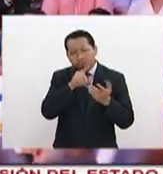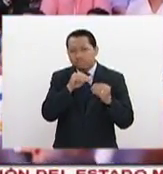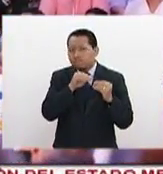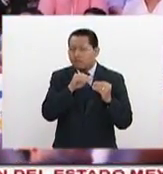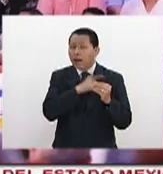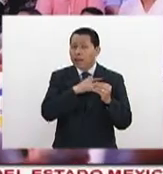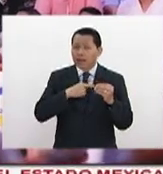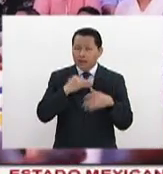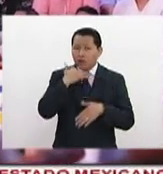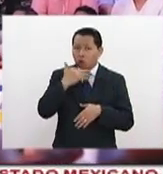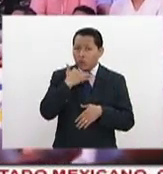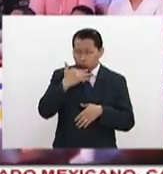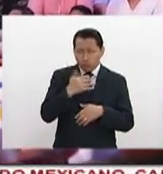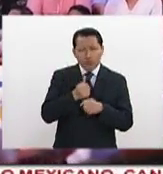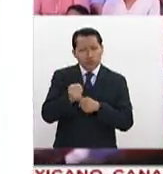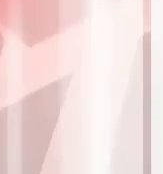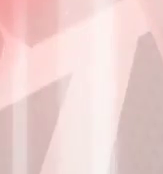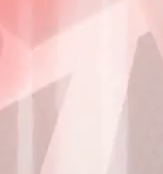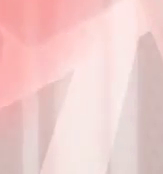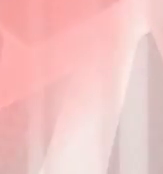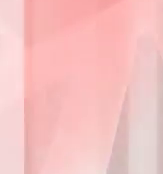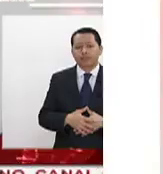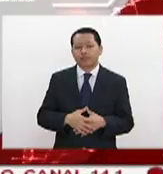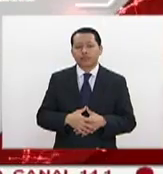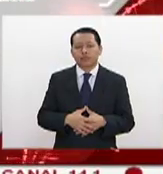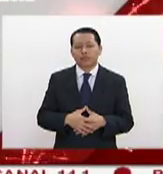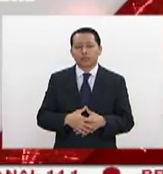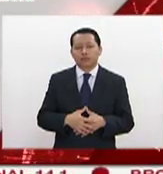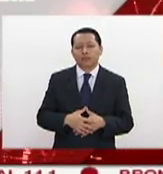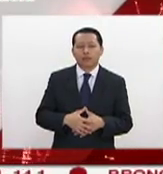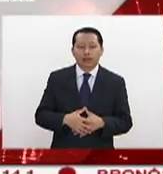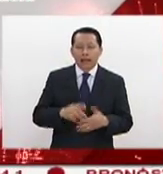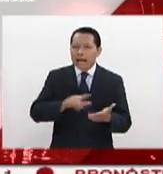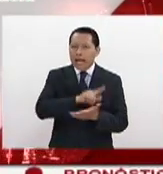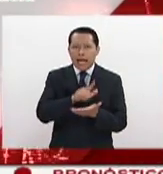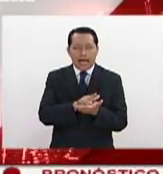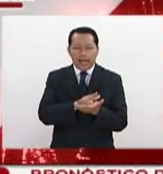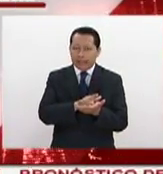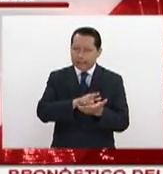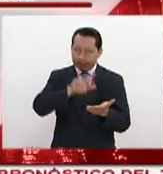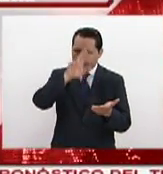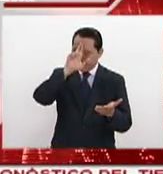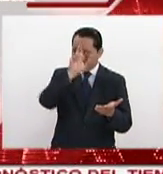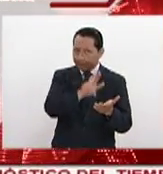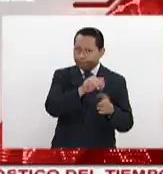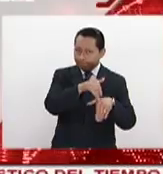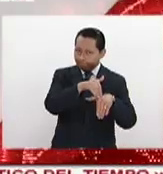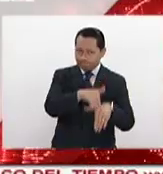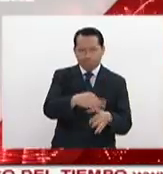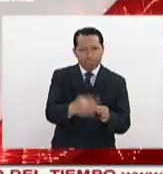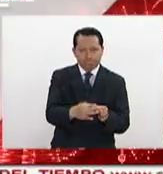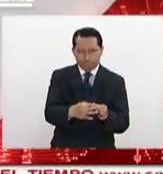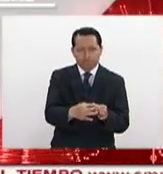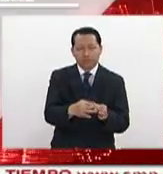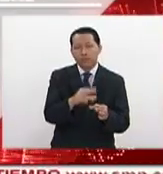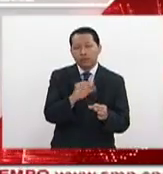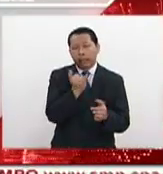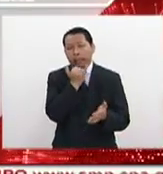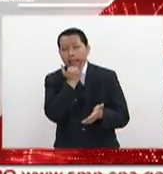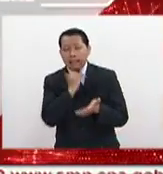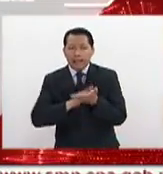la corrupción y la violencia. La ley se aplica y se debe de cumplir. Ni perdón ni